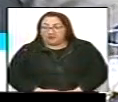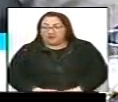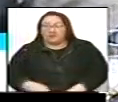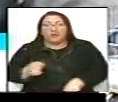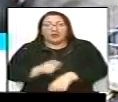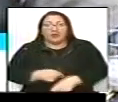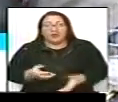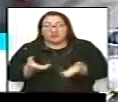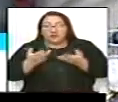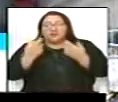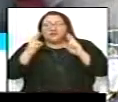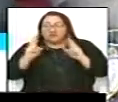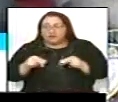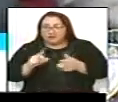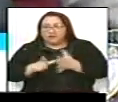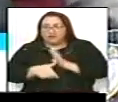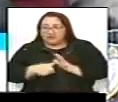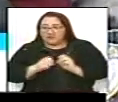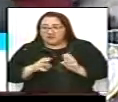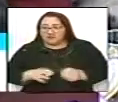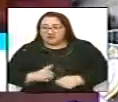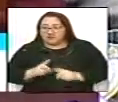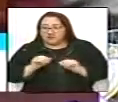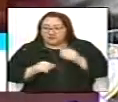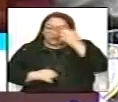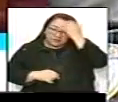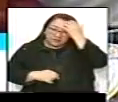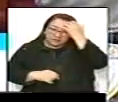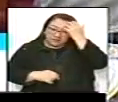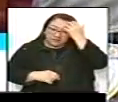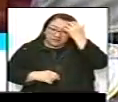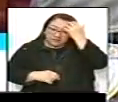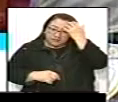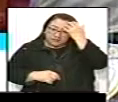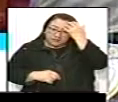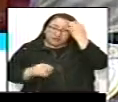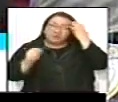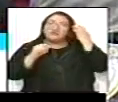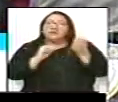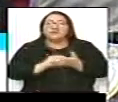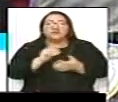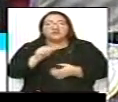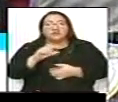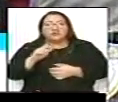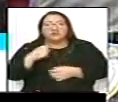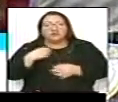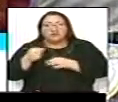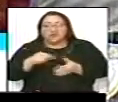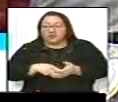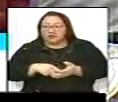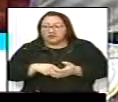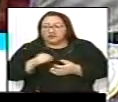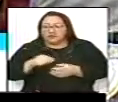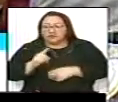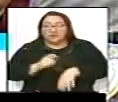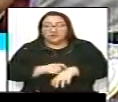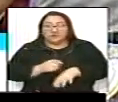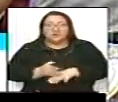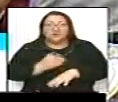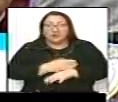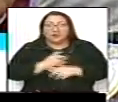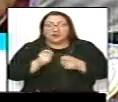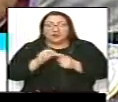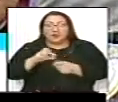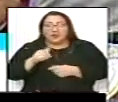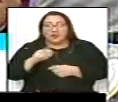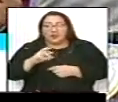nos dará la razón, creo que es lo más evidente. Pero que quede constancia, que quede en acta, presidente, lo que acabamos de mencionar. Porque en su momento lo dijo el